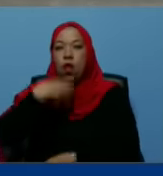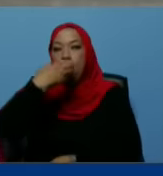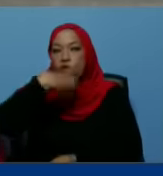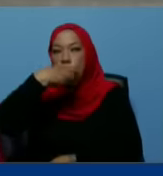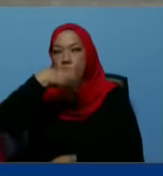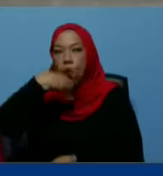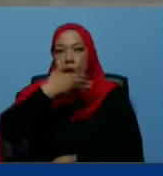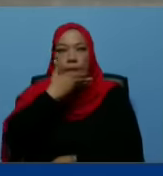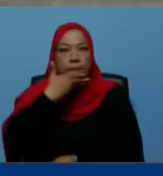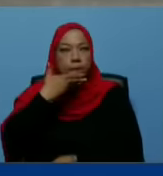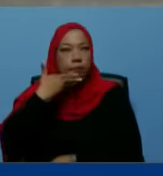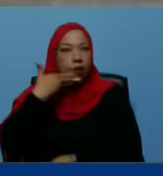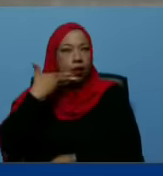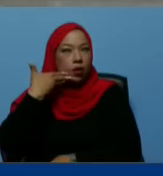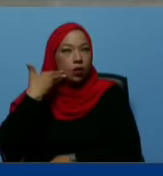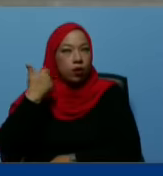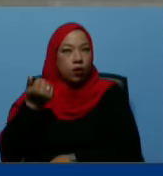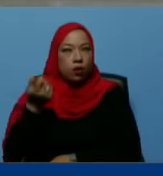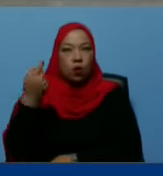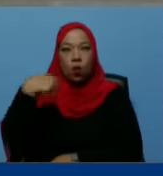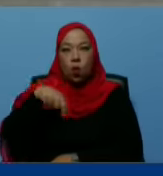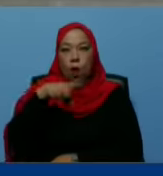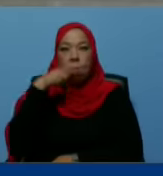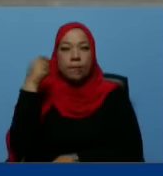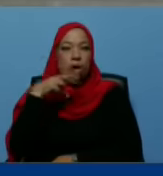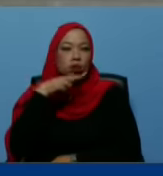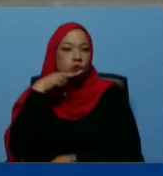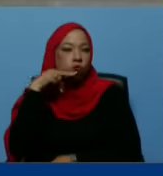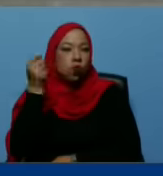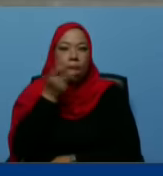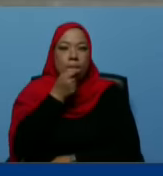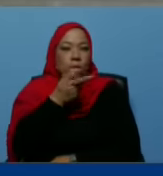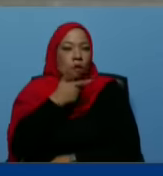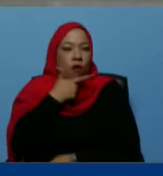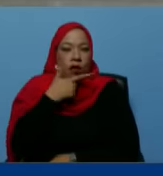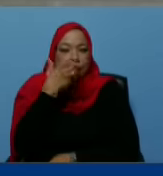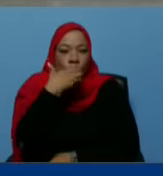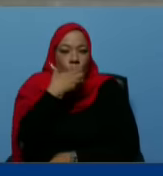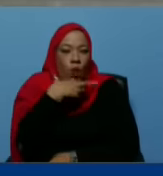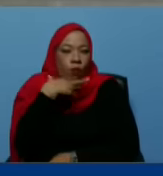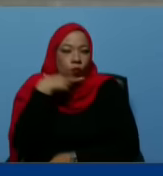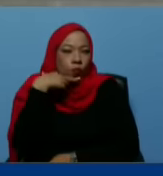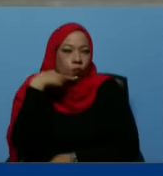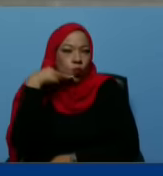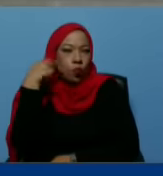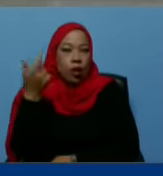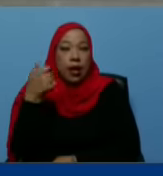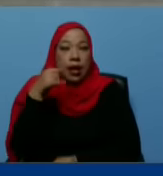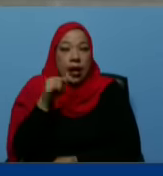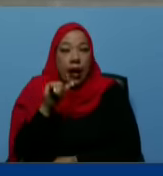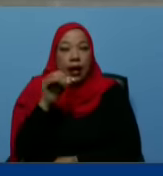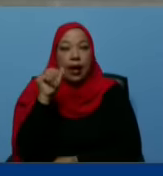venido mejorando. Cada vez son más grandes y dulces, hermosas, sabrosas. Esas mandarinas de Araira.